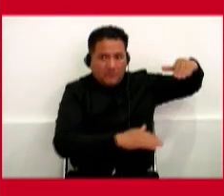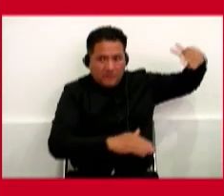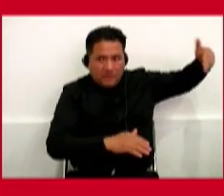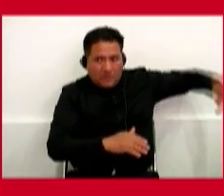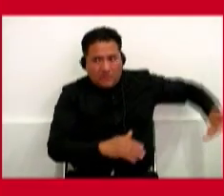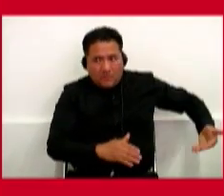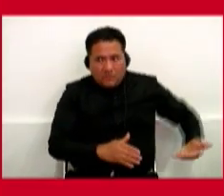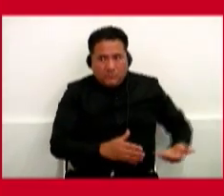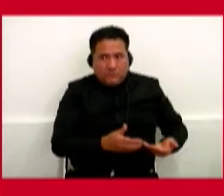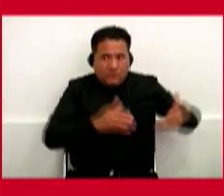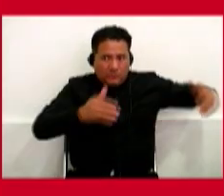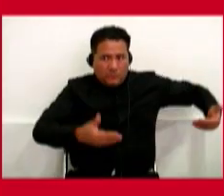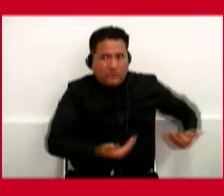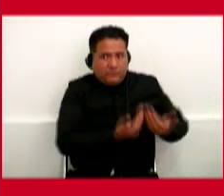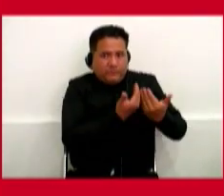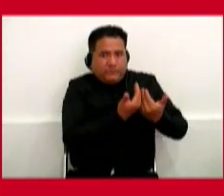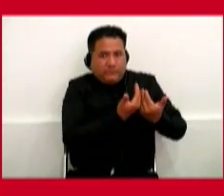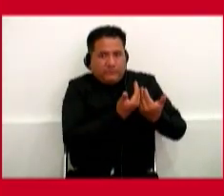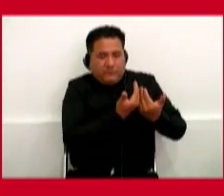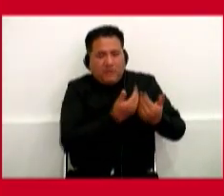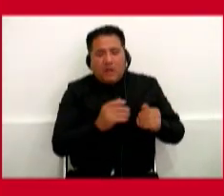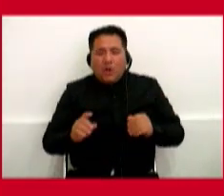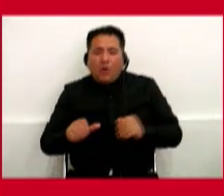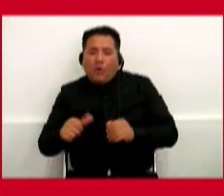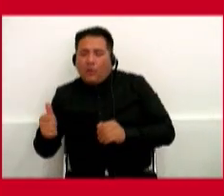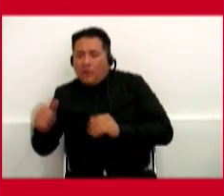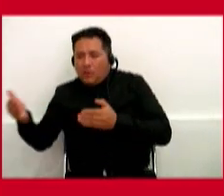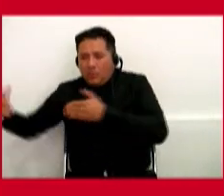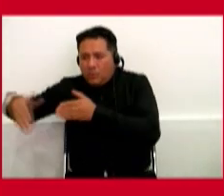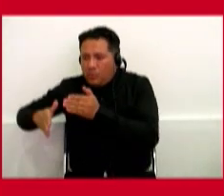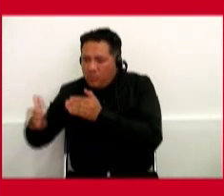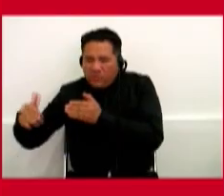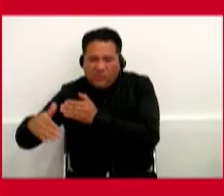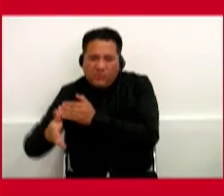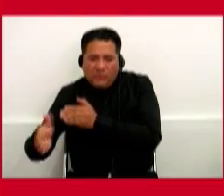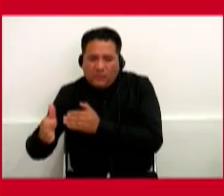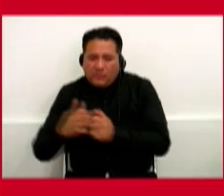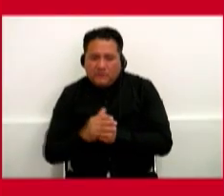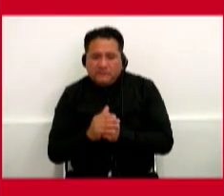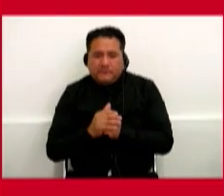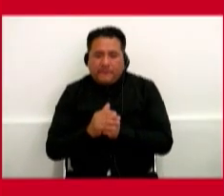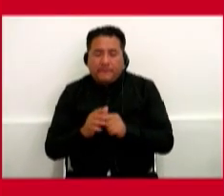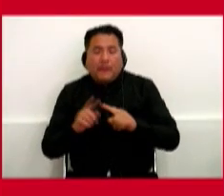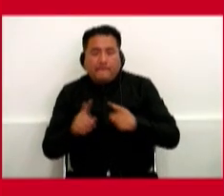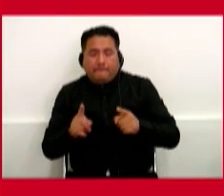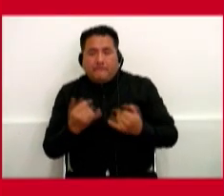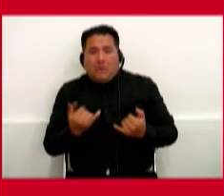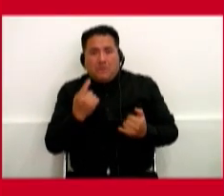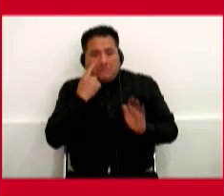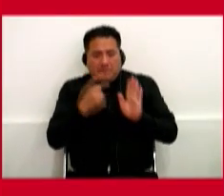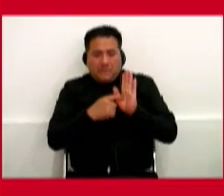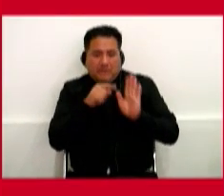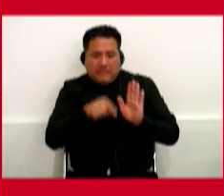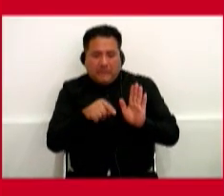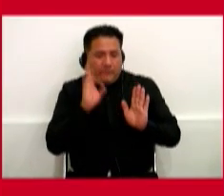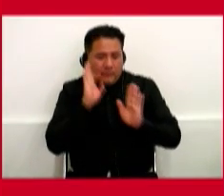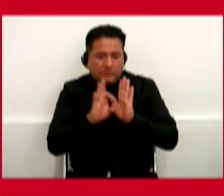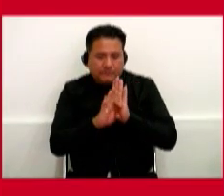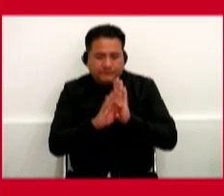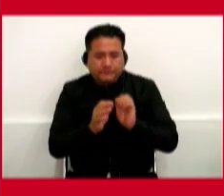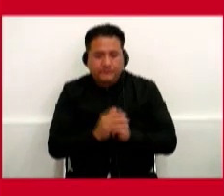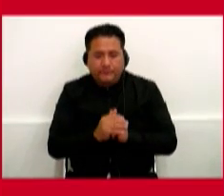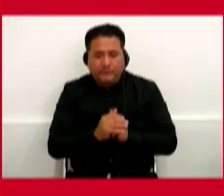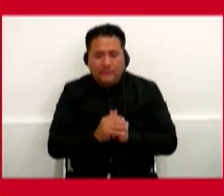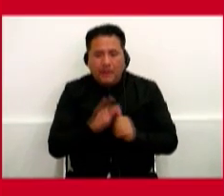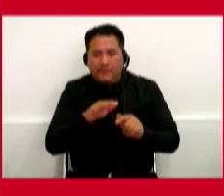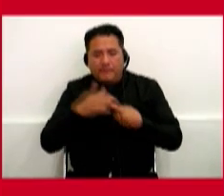2D, usualmente no lo distinguimos, ¿no? Ahora, vemos aquí también en en la imagen de la